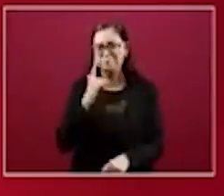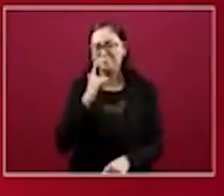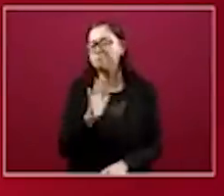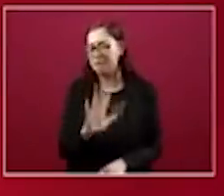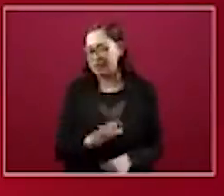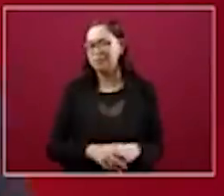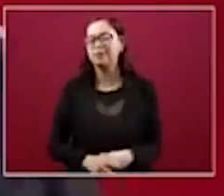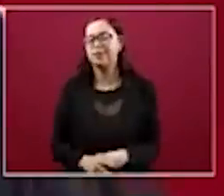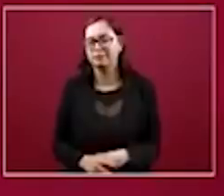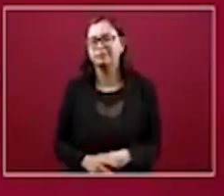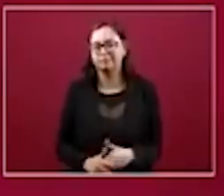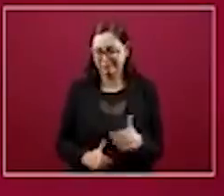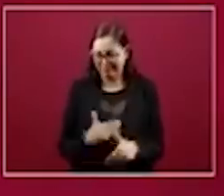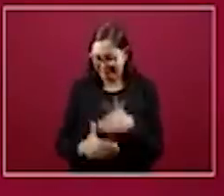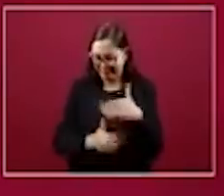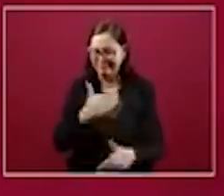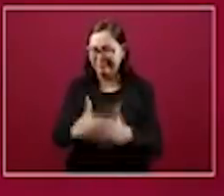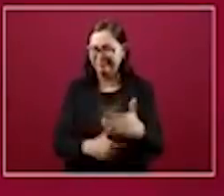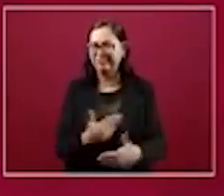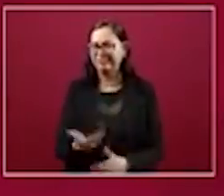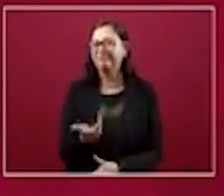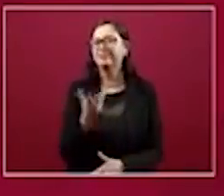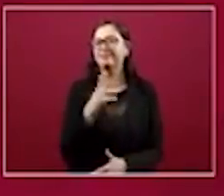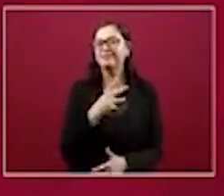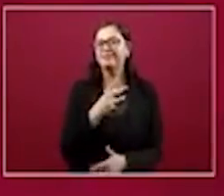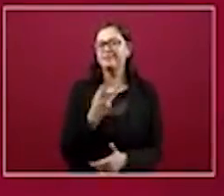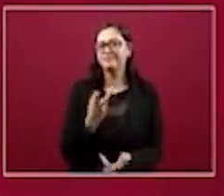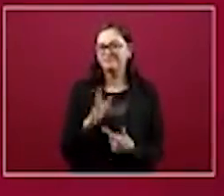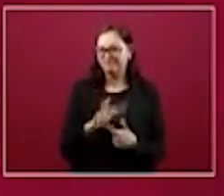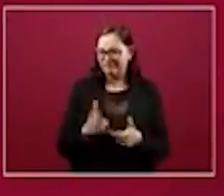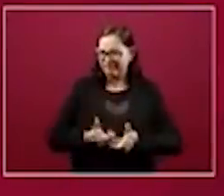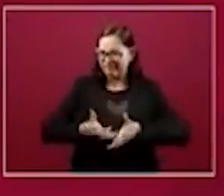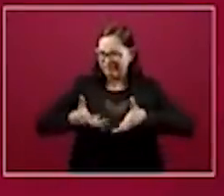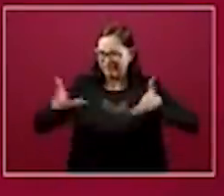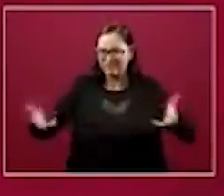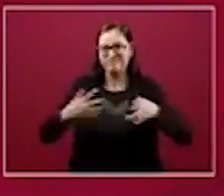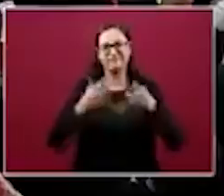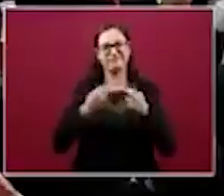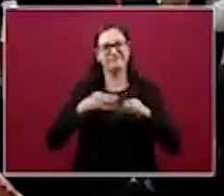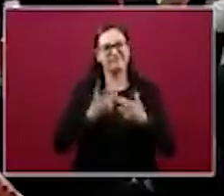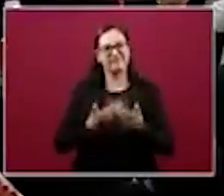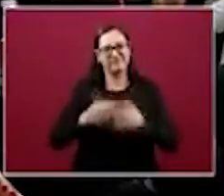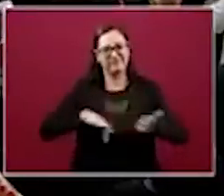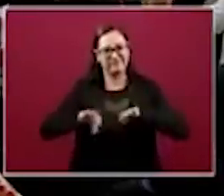sí va a haber crecimiento y eso es lo que va a permitir que haya empleos.